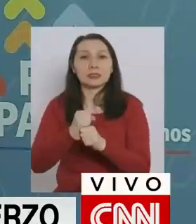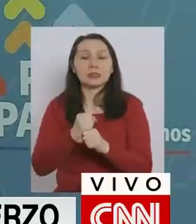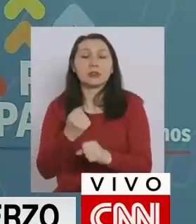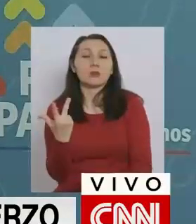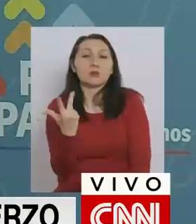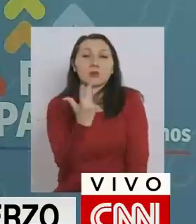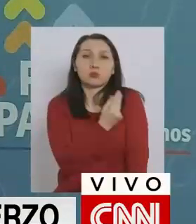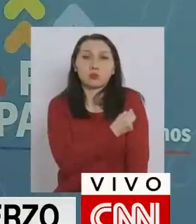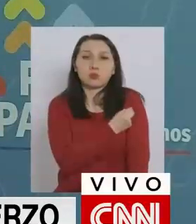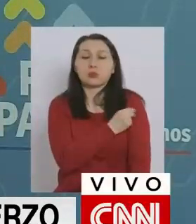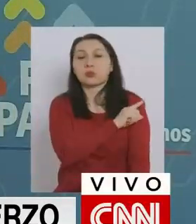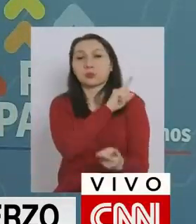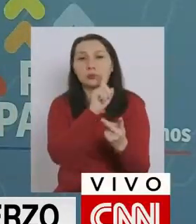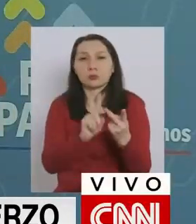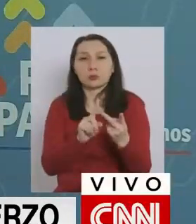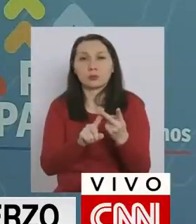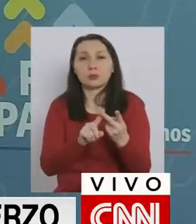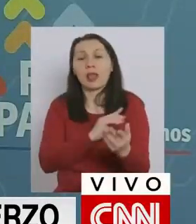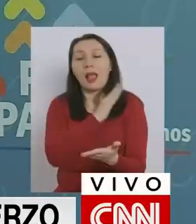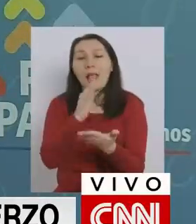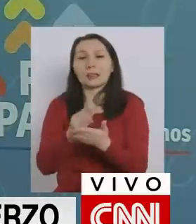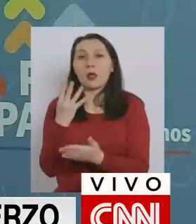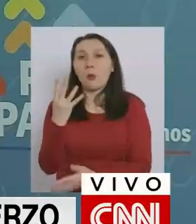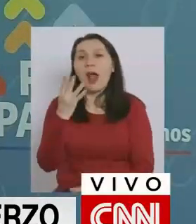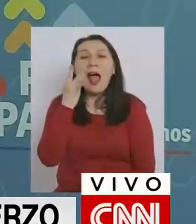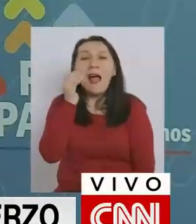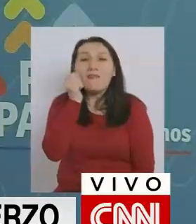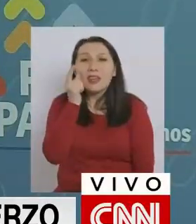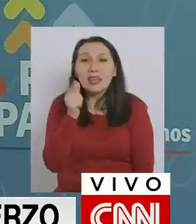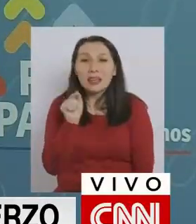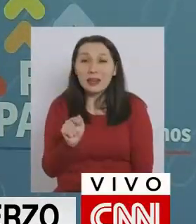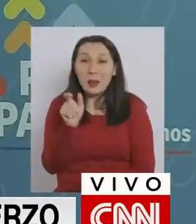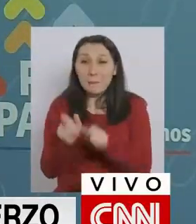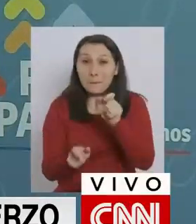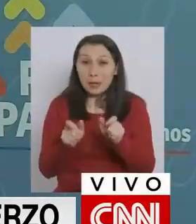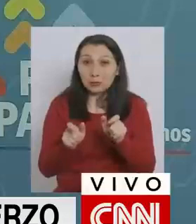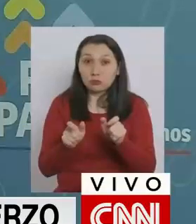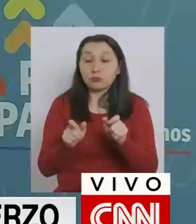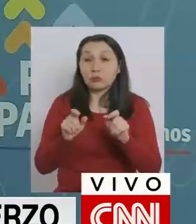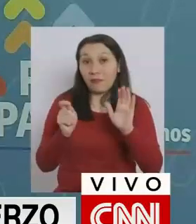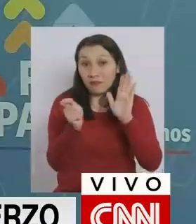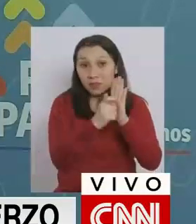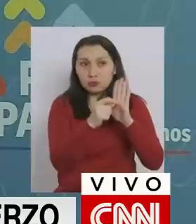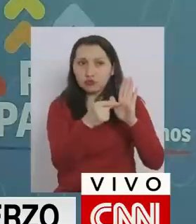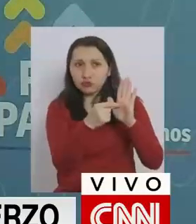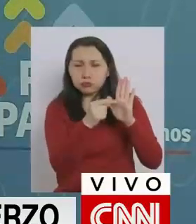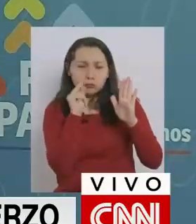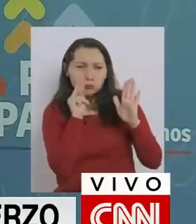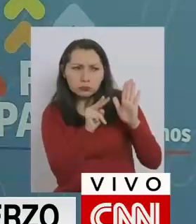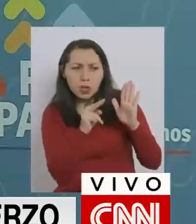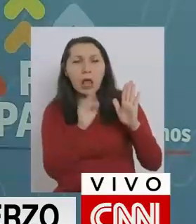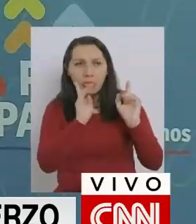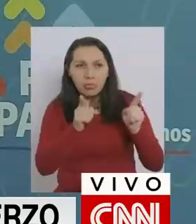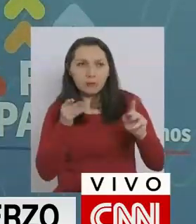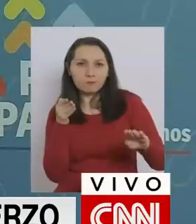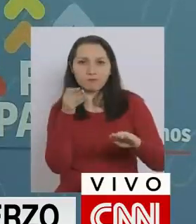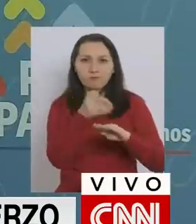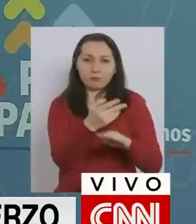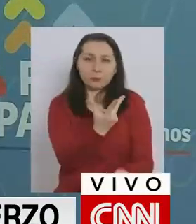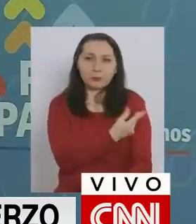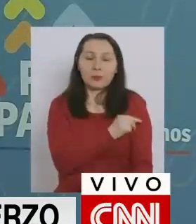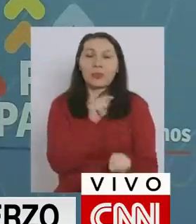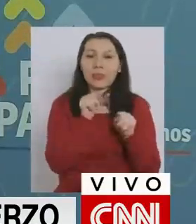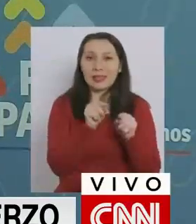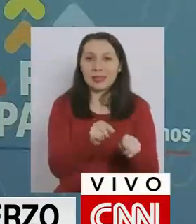se colocaron la vacuna hasta el 4 de abril. Lo importante es que las personas que están dentro del calendario acudan a vacunarse, porque es